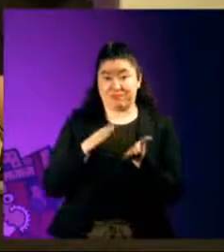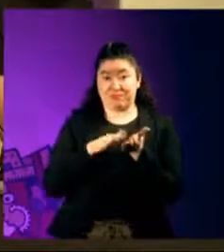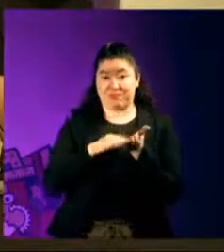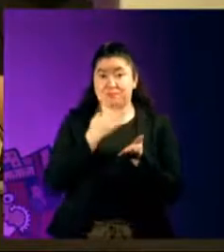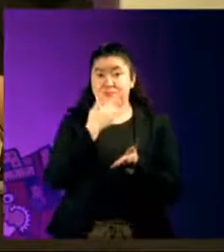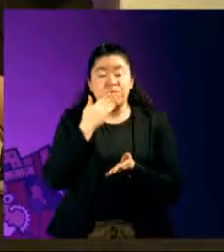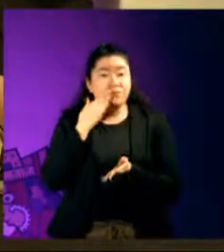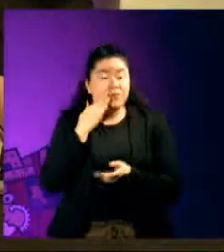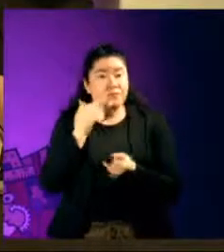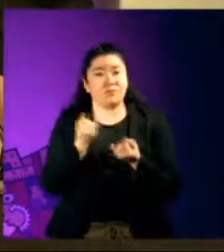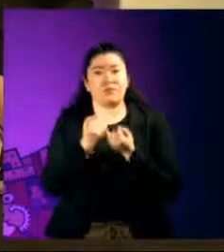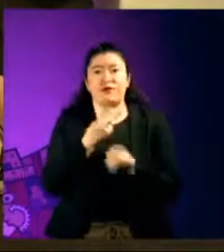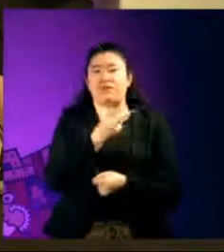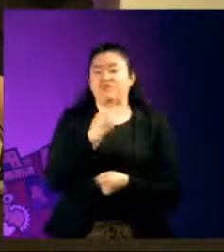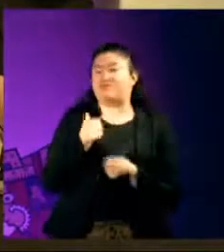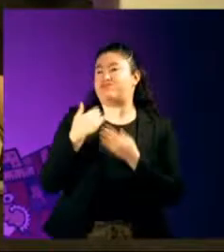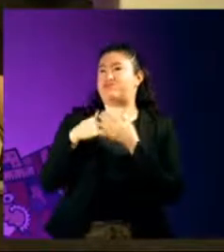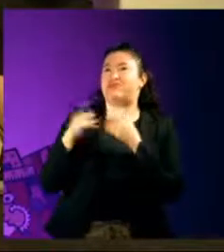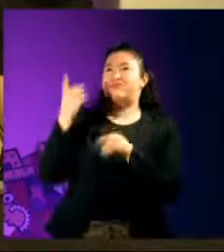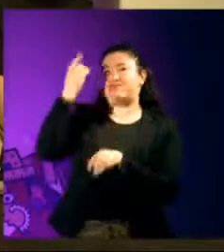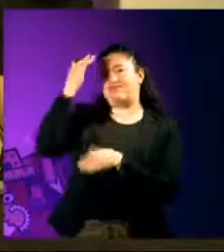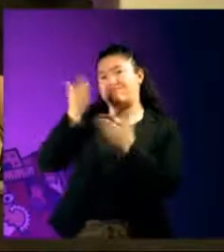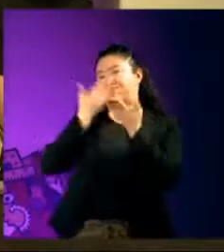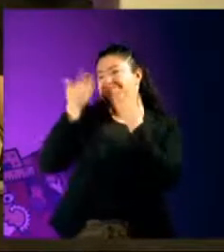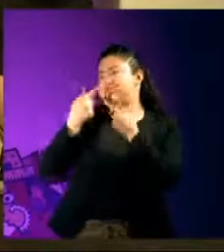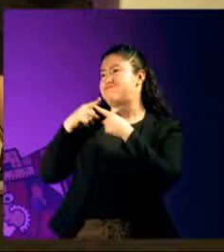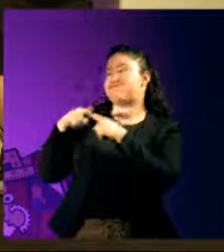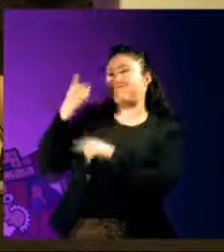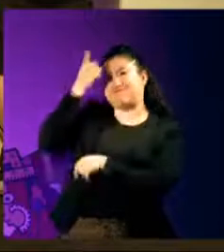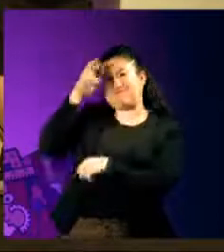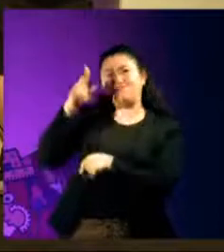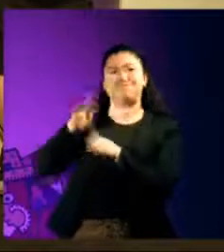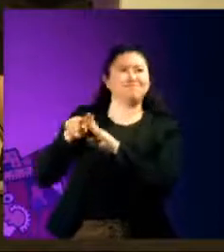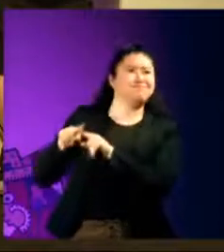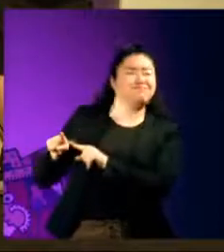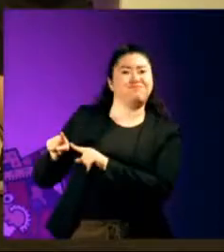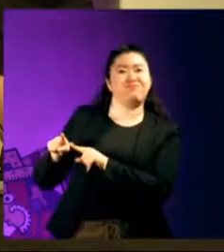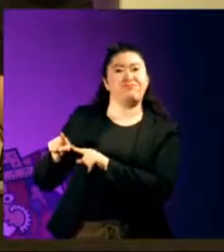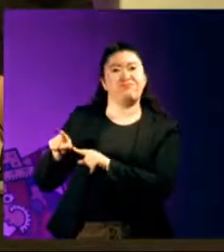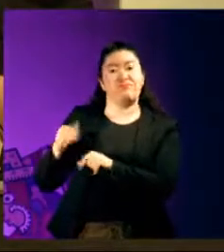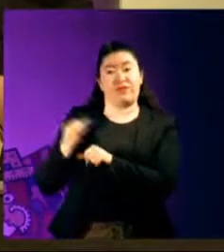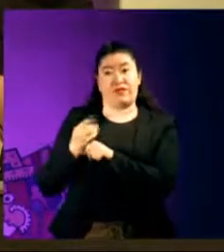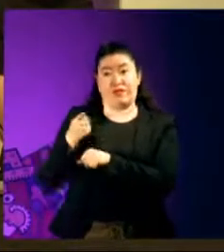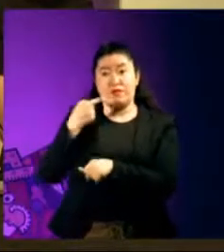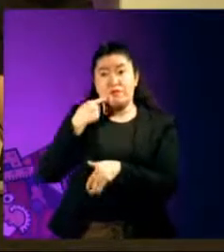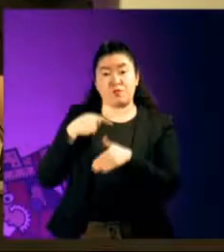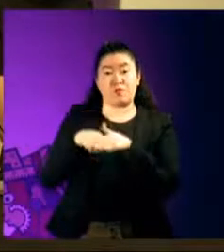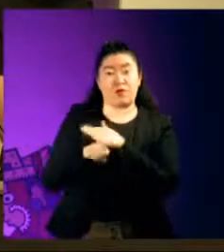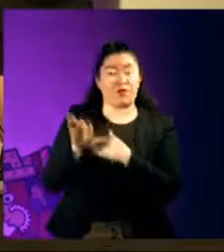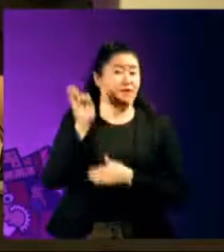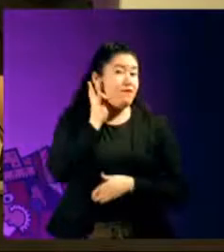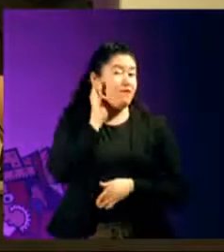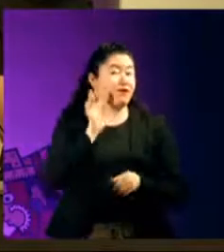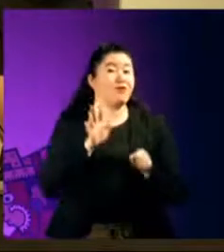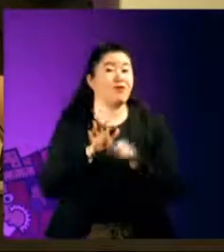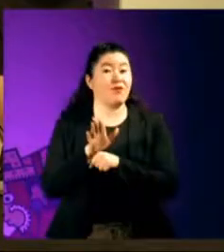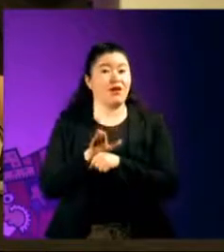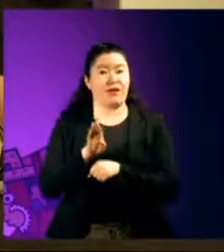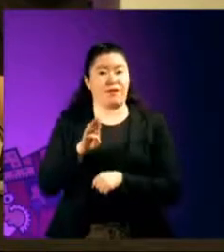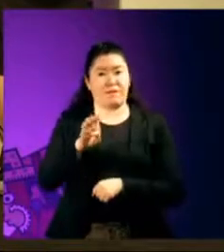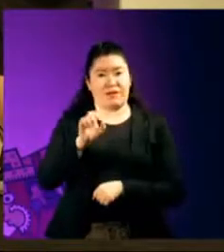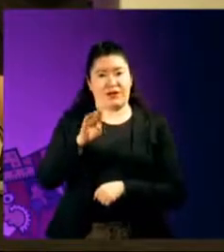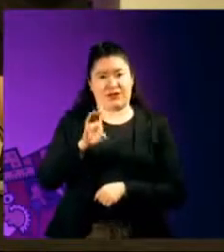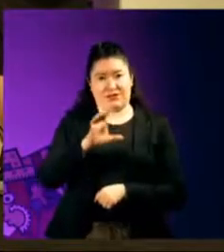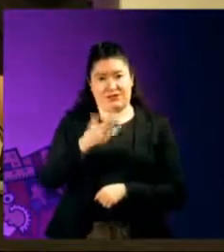tiene como 200 doctorados un saqueador está acusado ahora en la fiscalía por el asunto de brecht